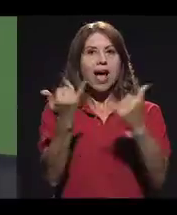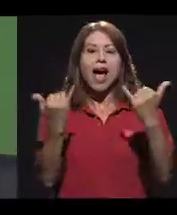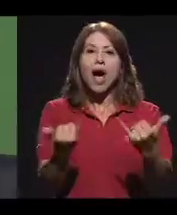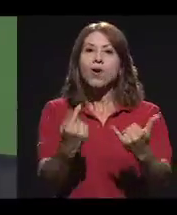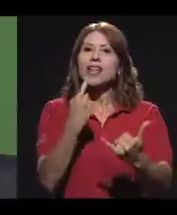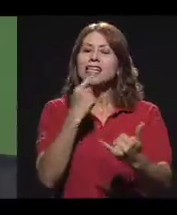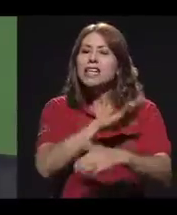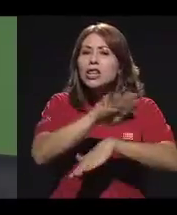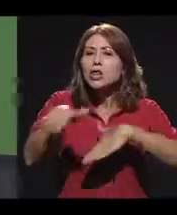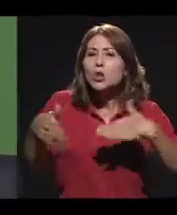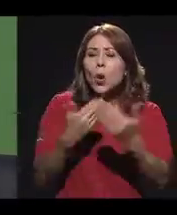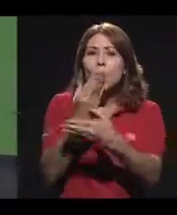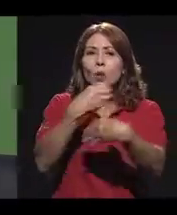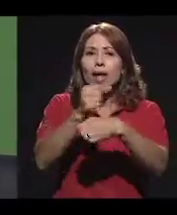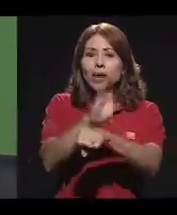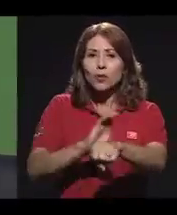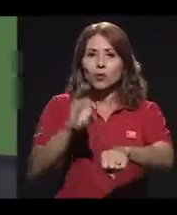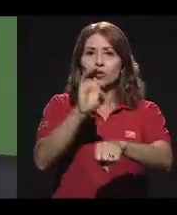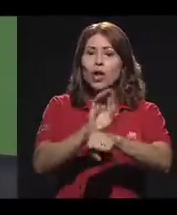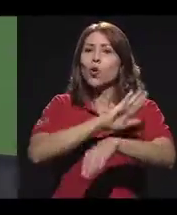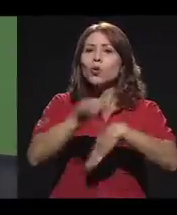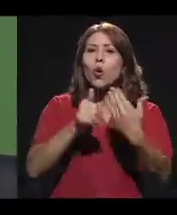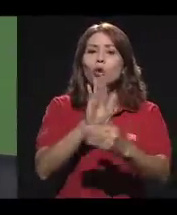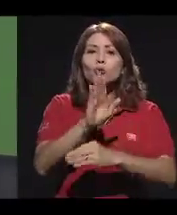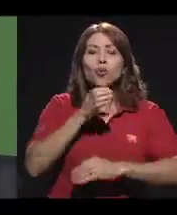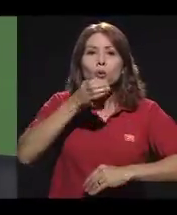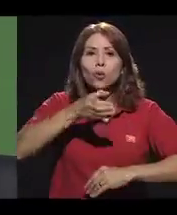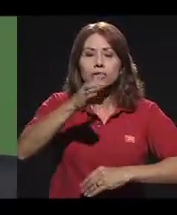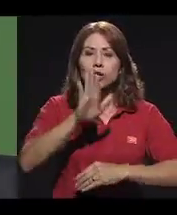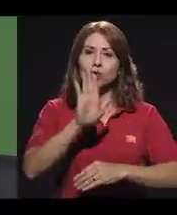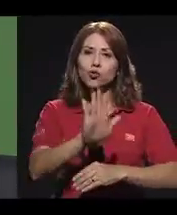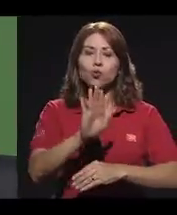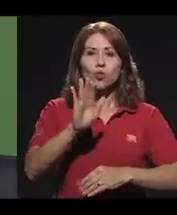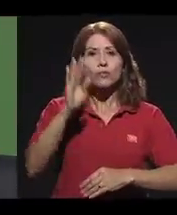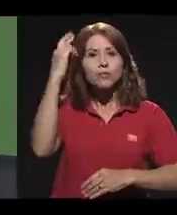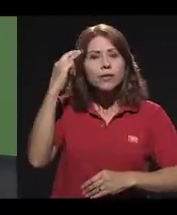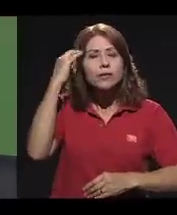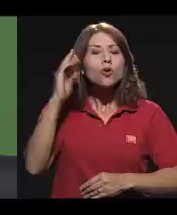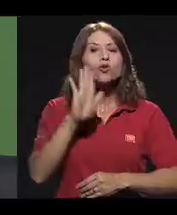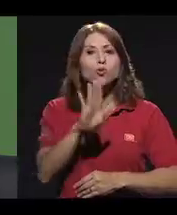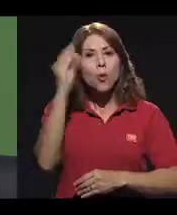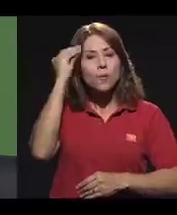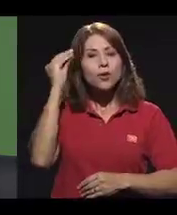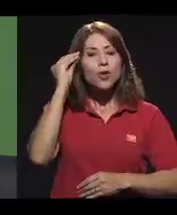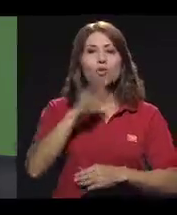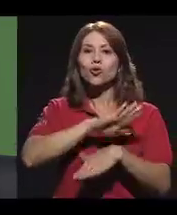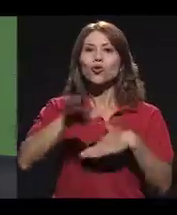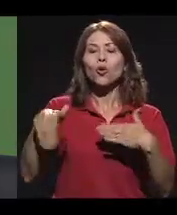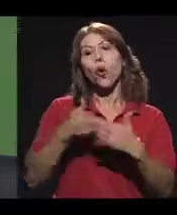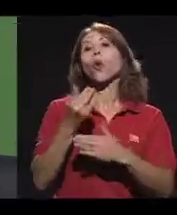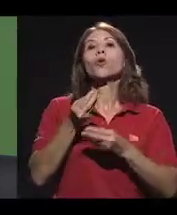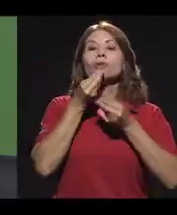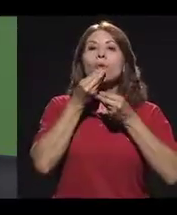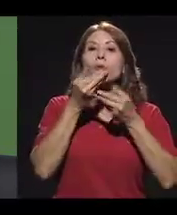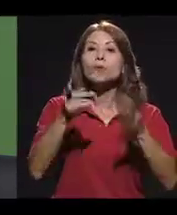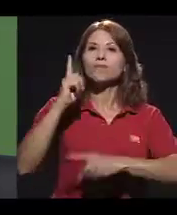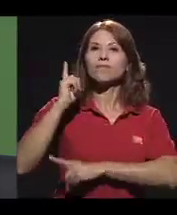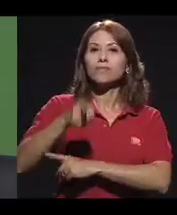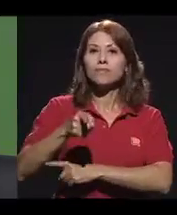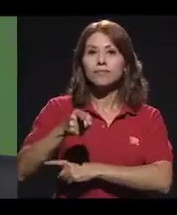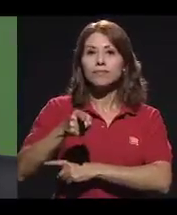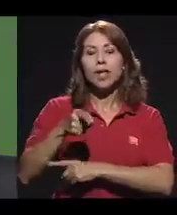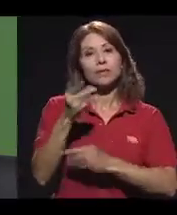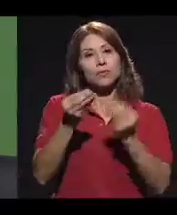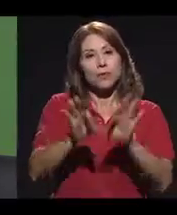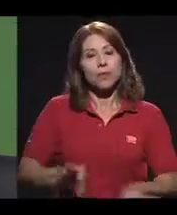criterio, resolución, directrices van a ser vinculantes y de acatamiento obligatorio. Herramienta importantísima para que la institución